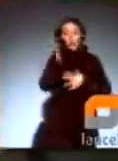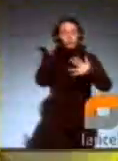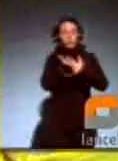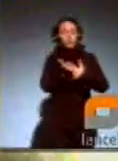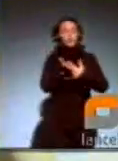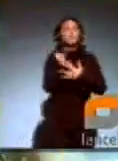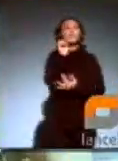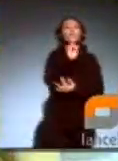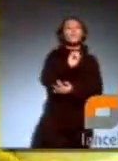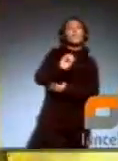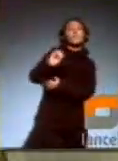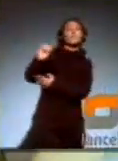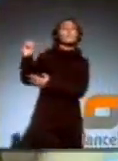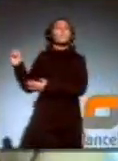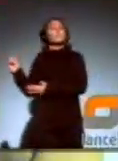tema.